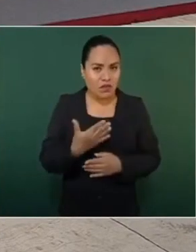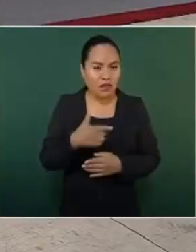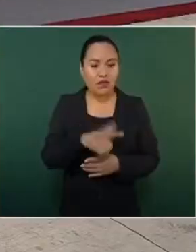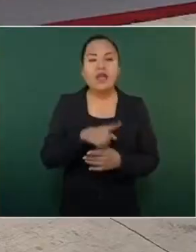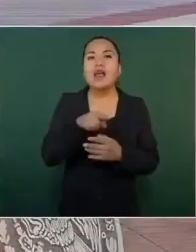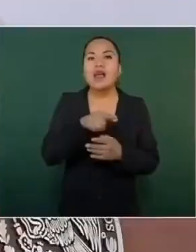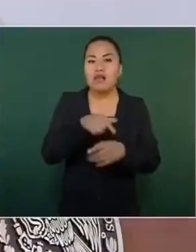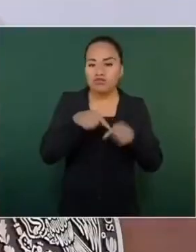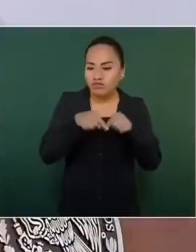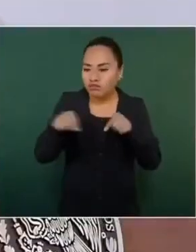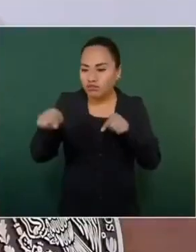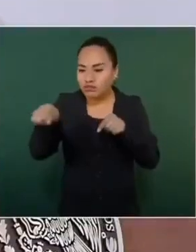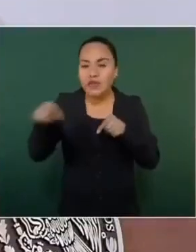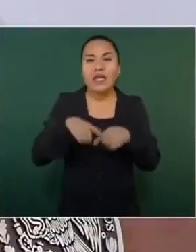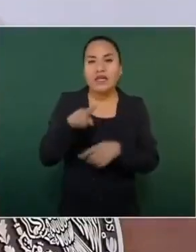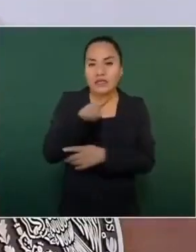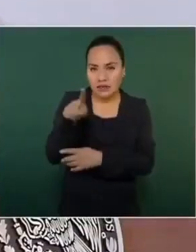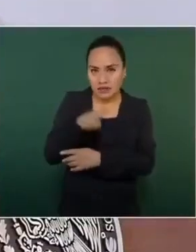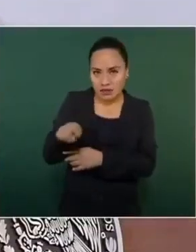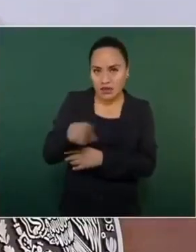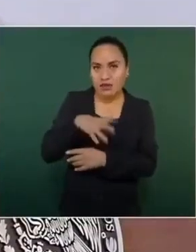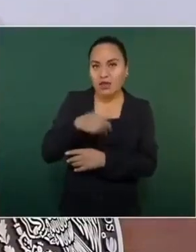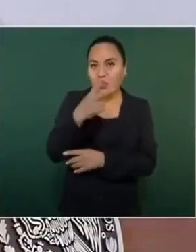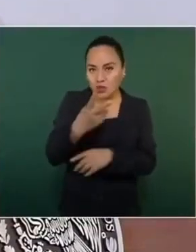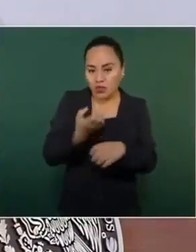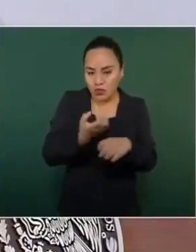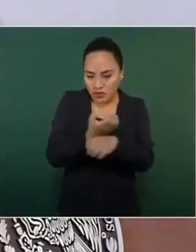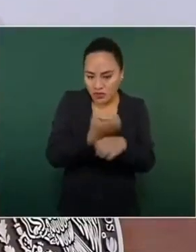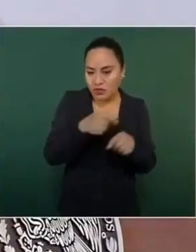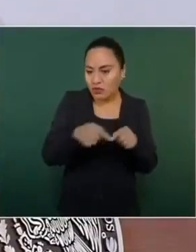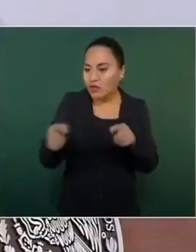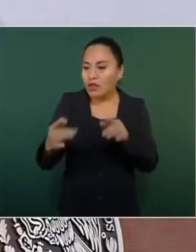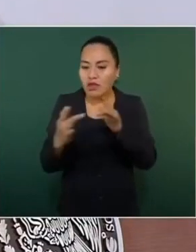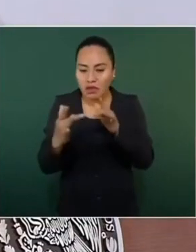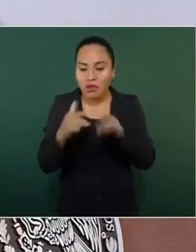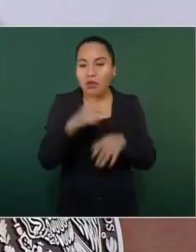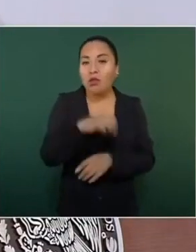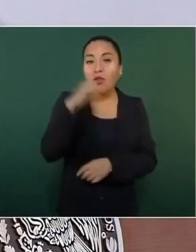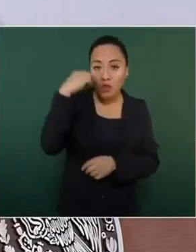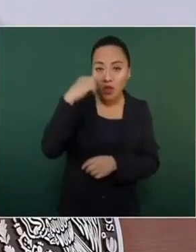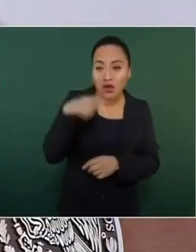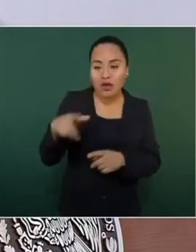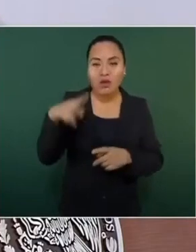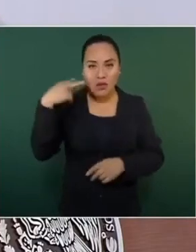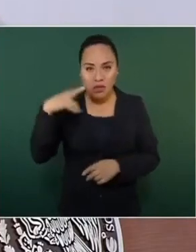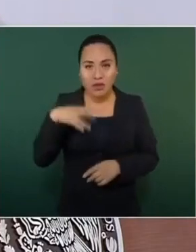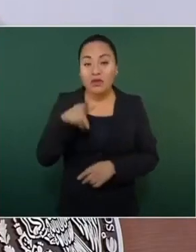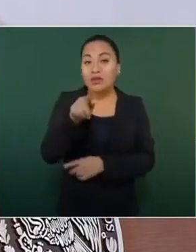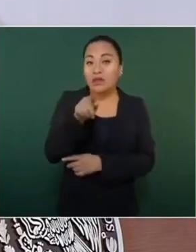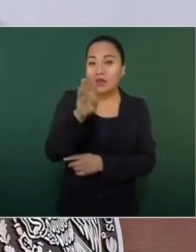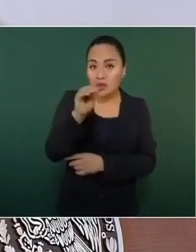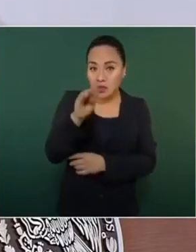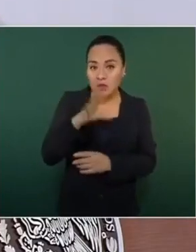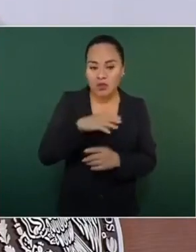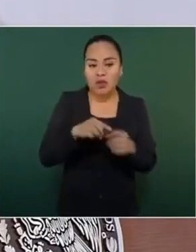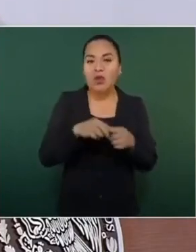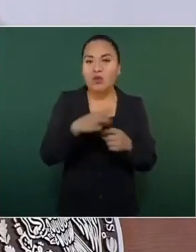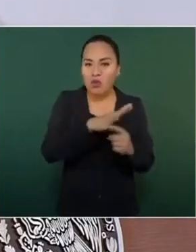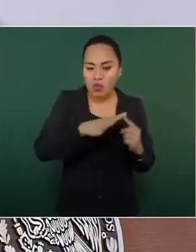línea Z en este momento, con influencia en dos estados, Oaxaca y Veracruz, 79 municipios